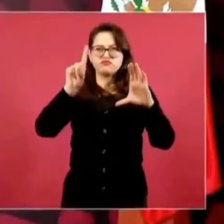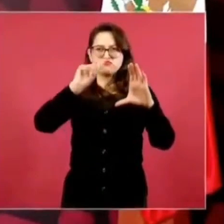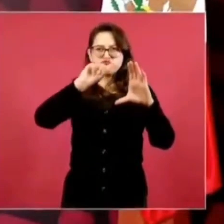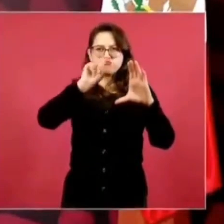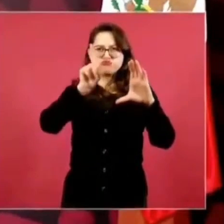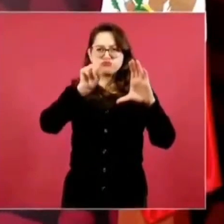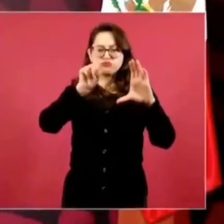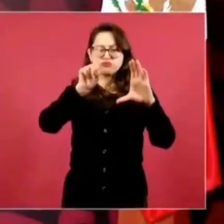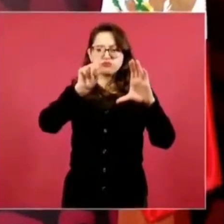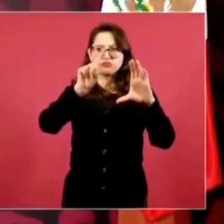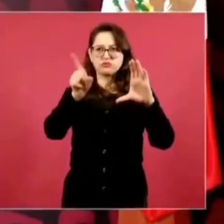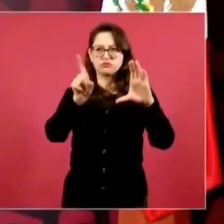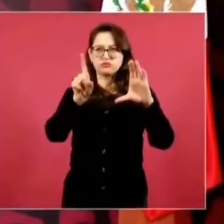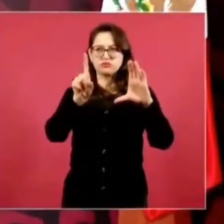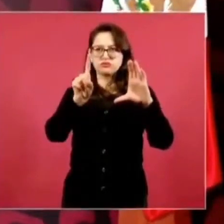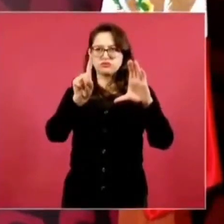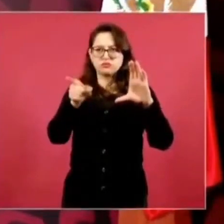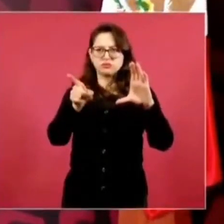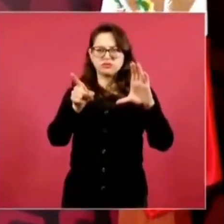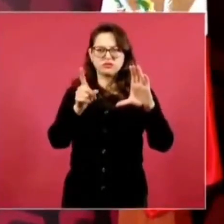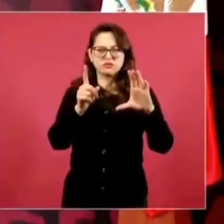A ver si conseguimos unos de esos.